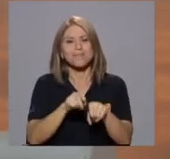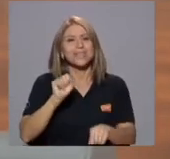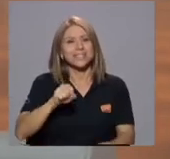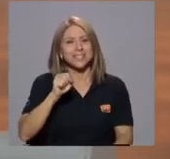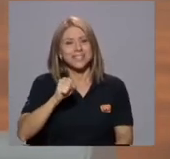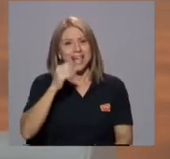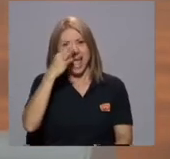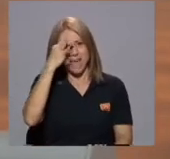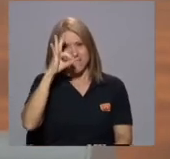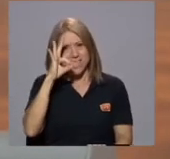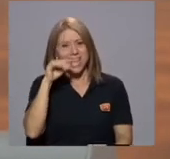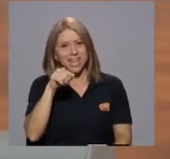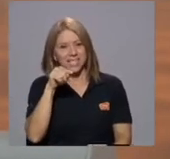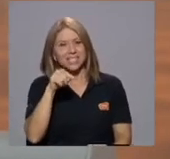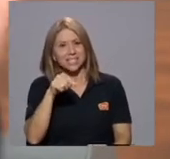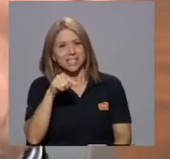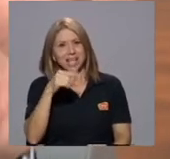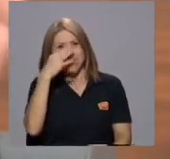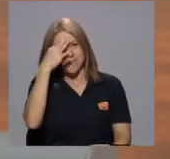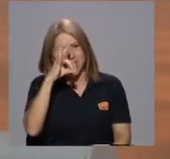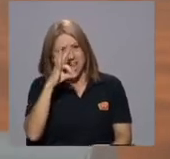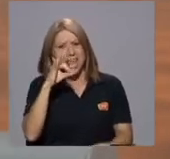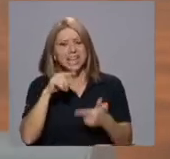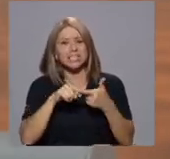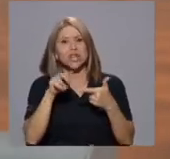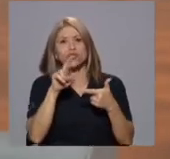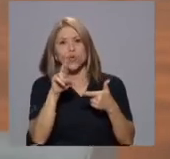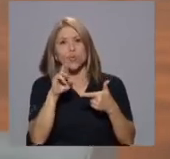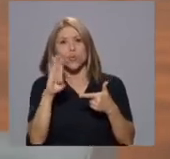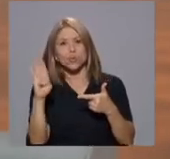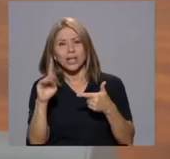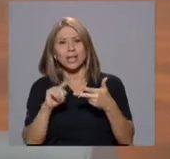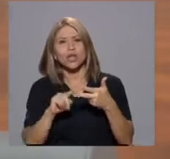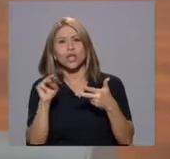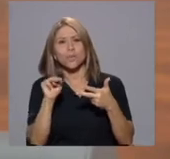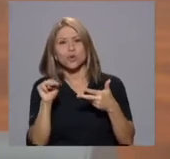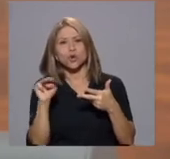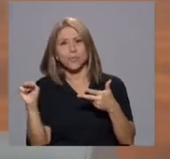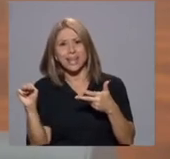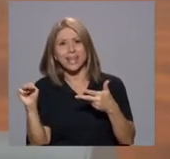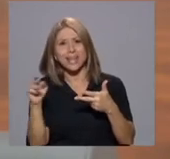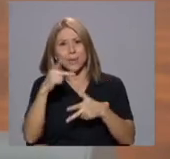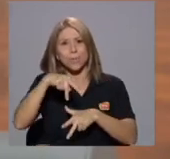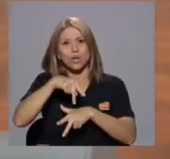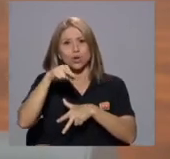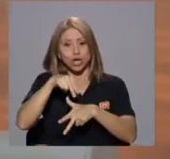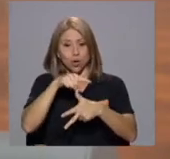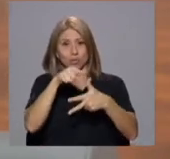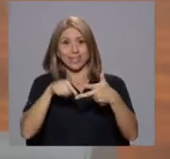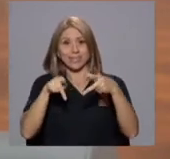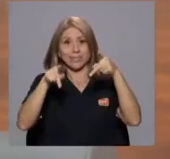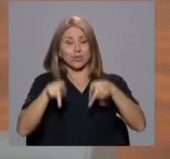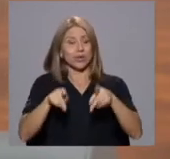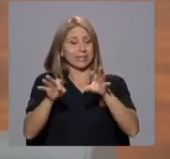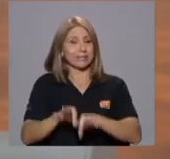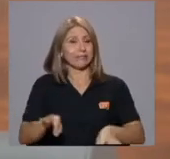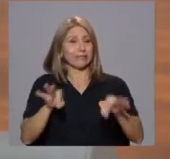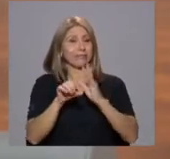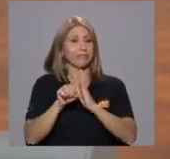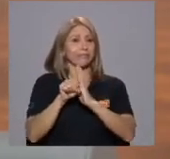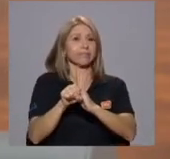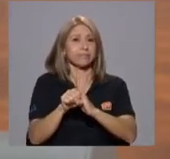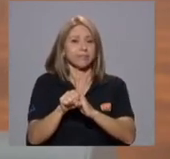una. Figueres, Rómulo Betancourt y Muñoz Marín en Puerto Rico fueron Así figuras es, así es. emblemáticas